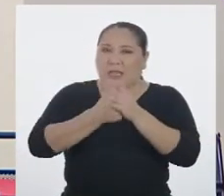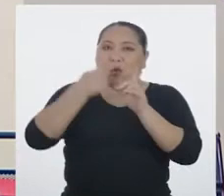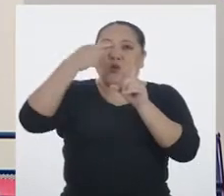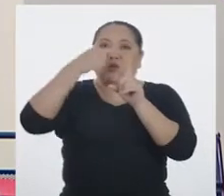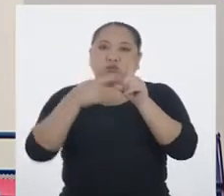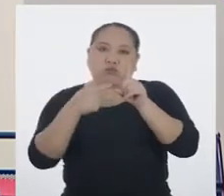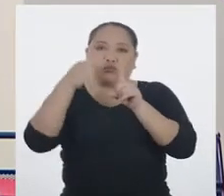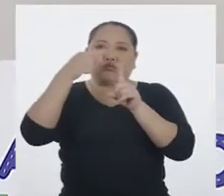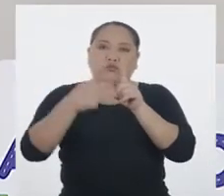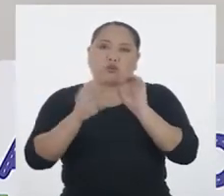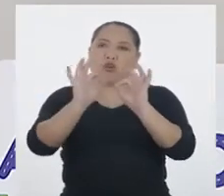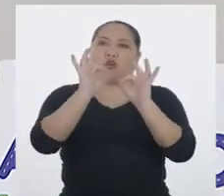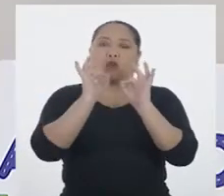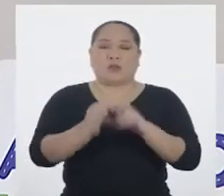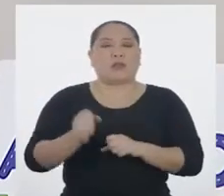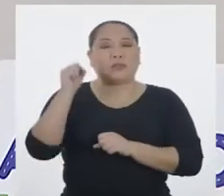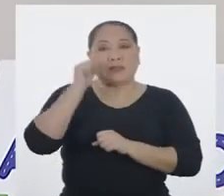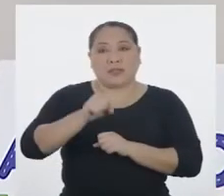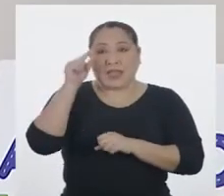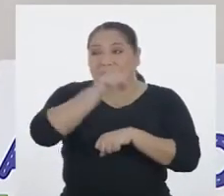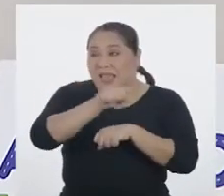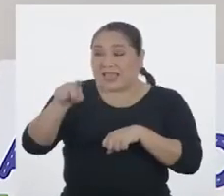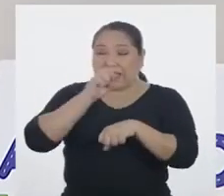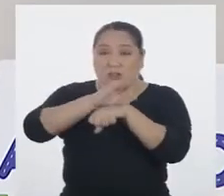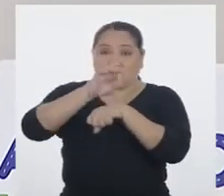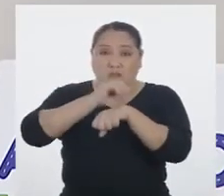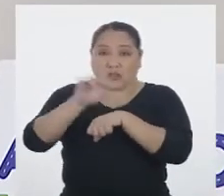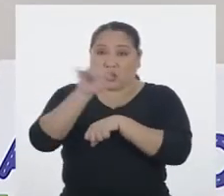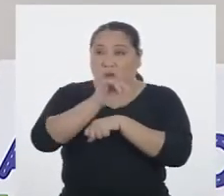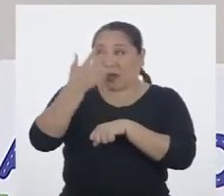temperatura adecuada. Así es, las